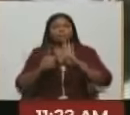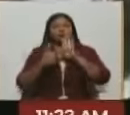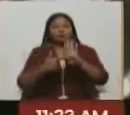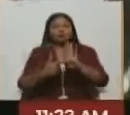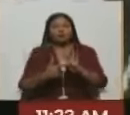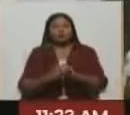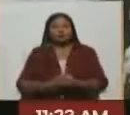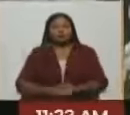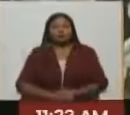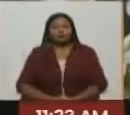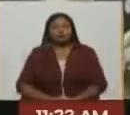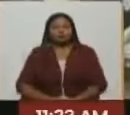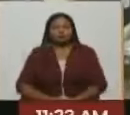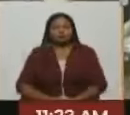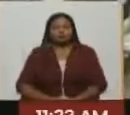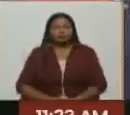en